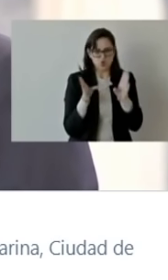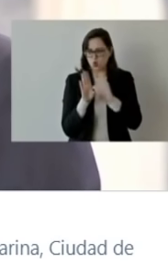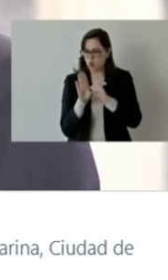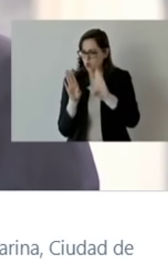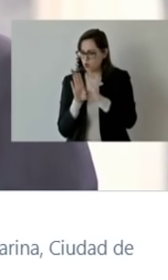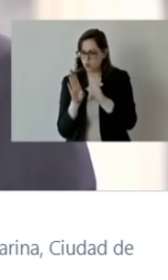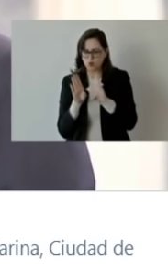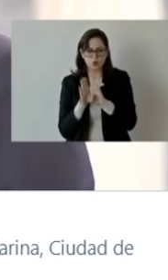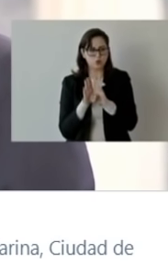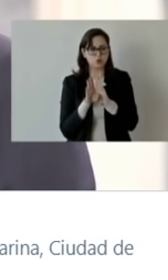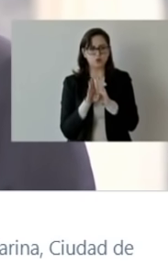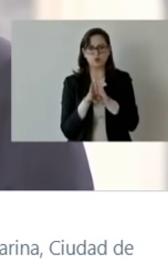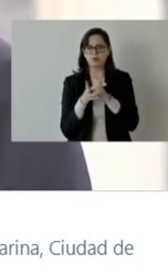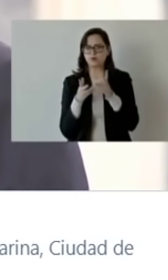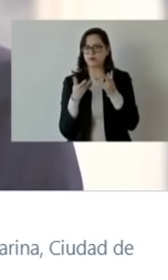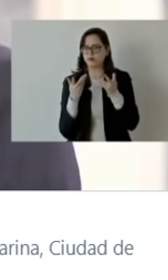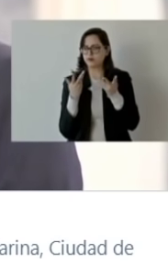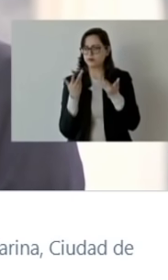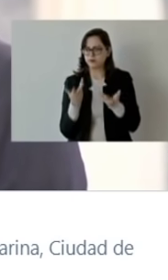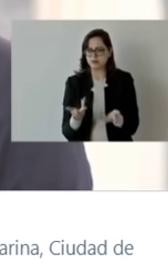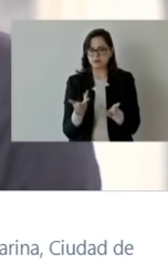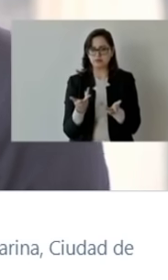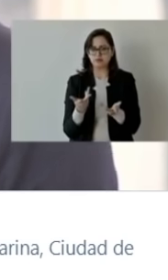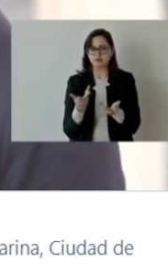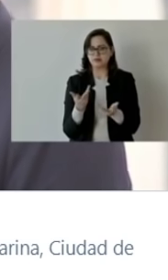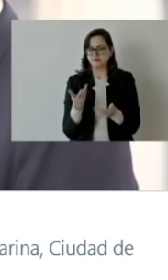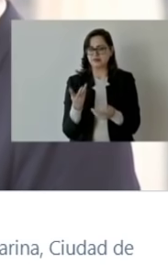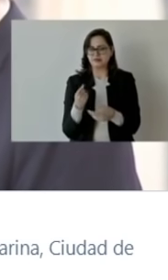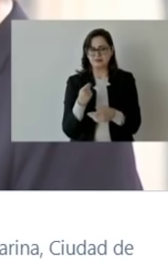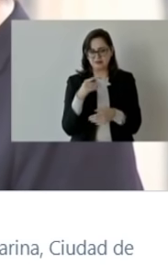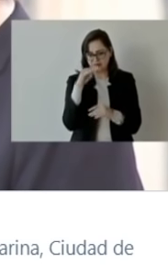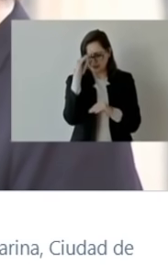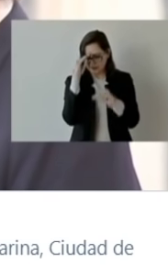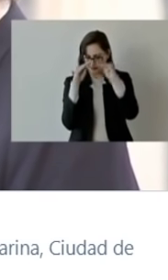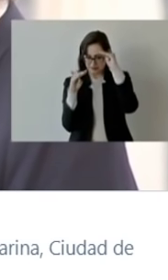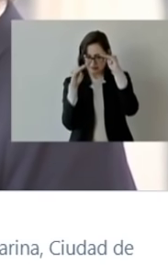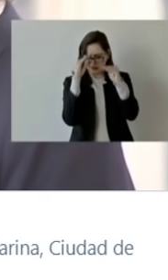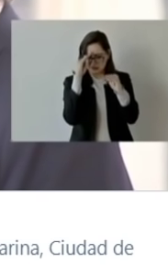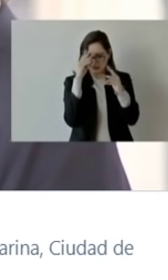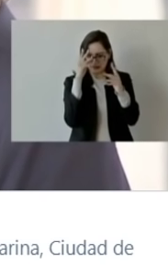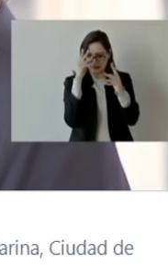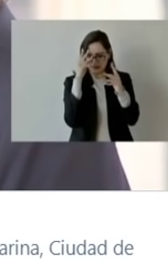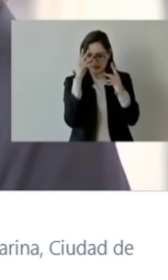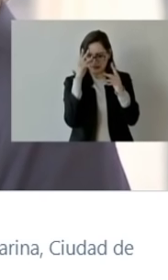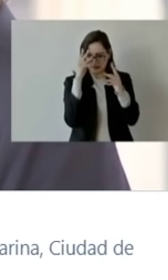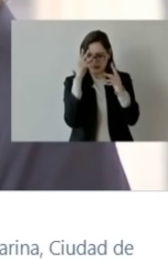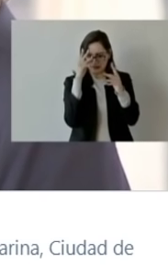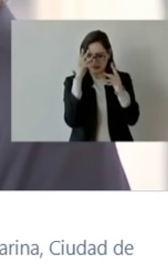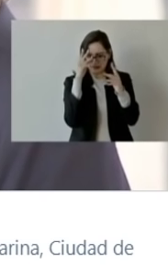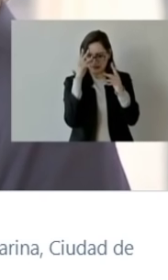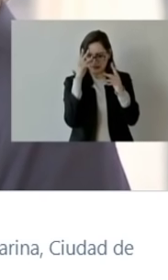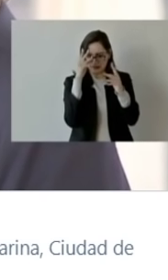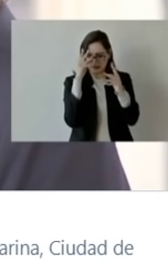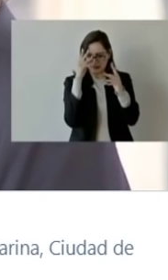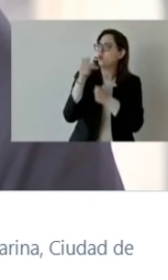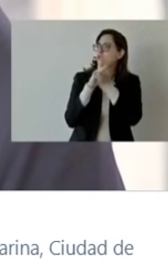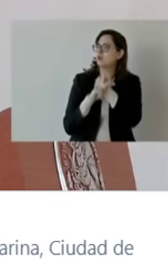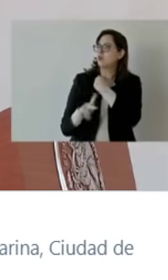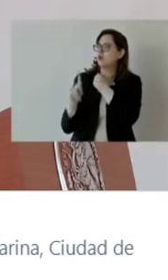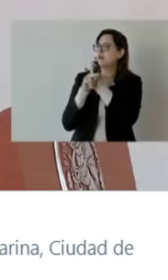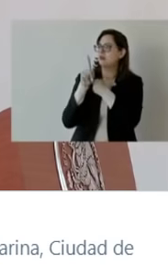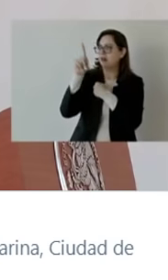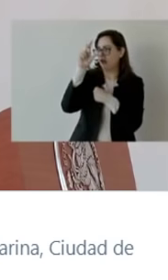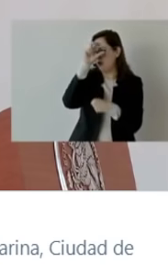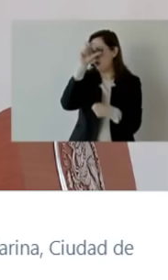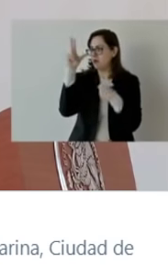para que no fuésemos rebasados, como ya había sucedido en países de Europa,